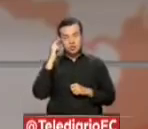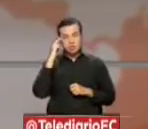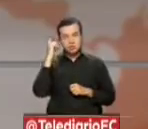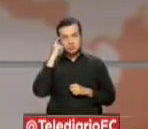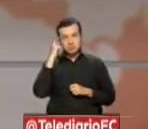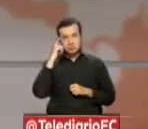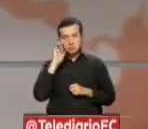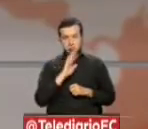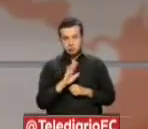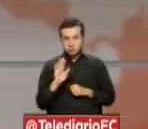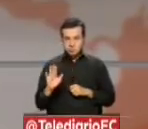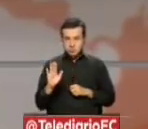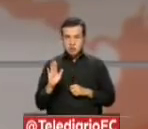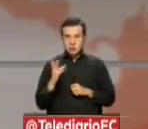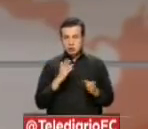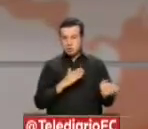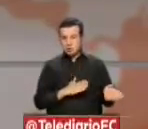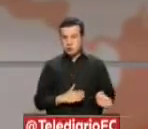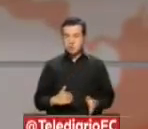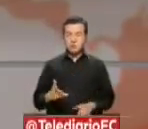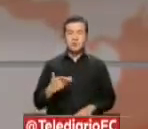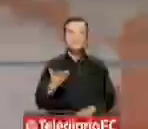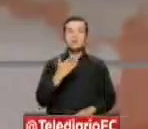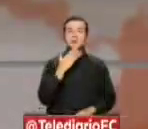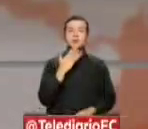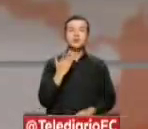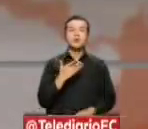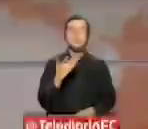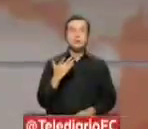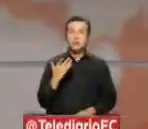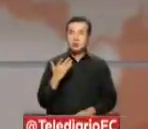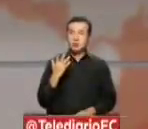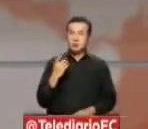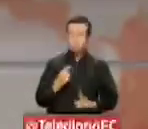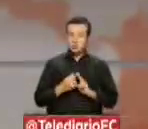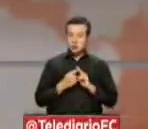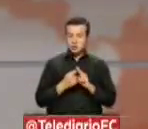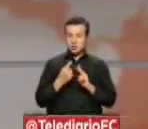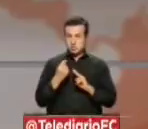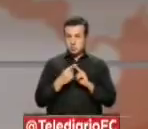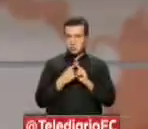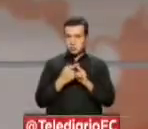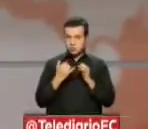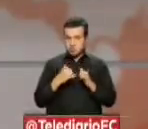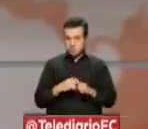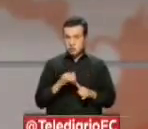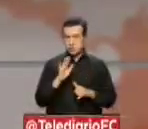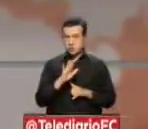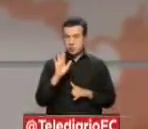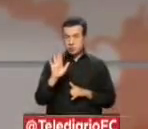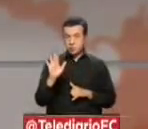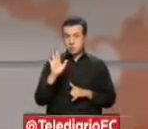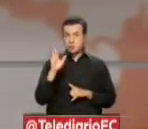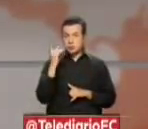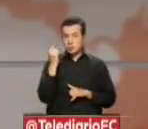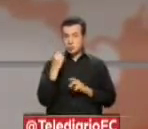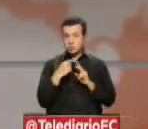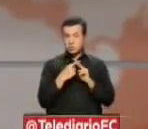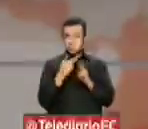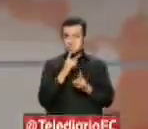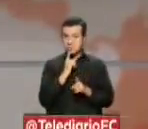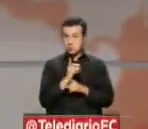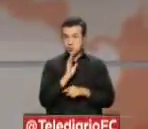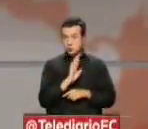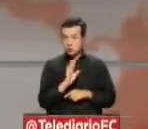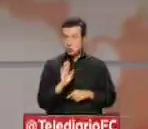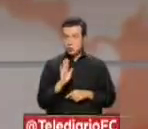el sector que hace que se tienda a dar crédito de consumo para que en lugar de esos créditos de consumo y